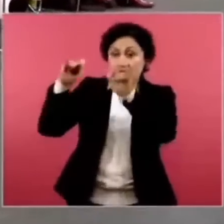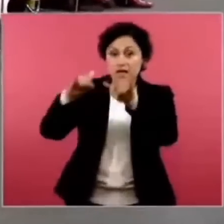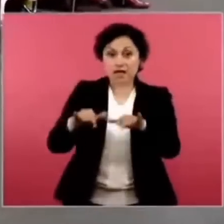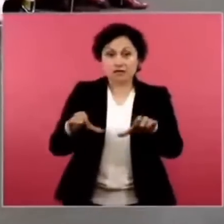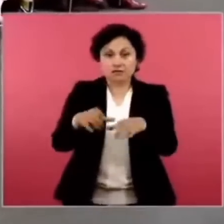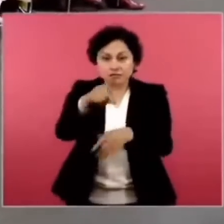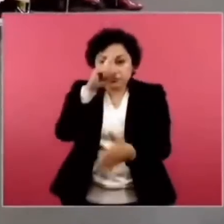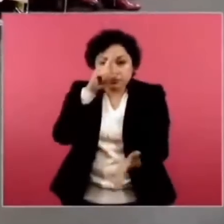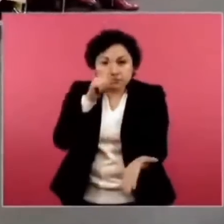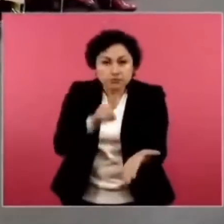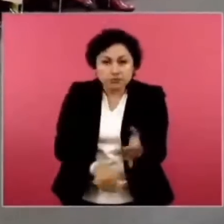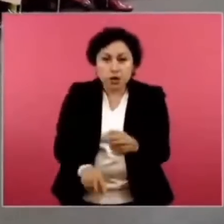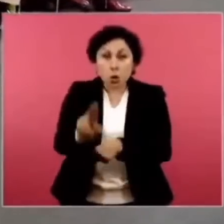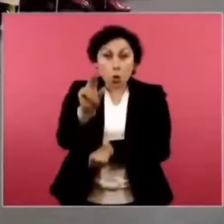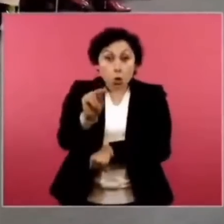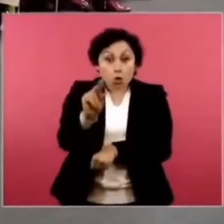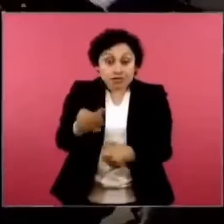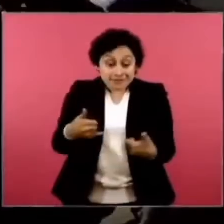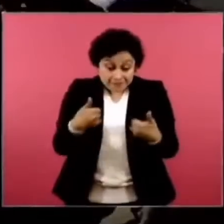juntos.